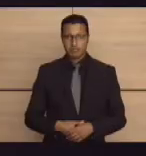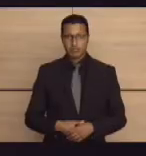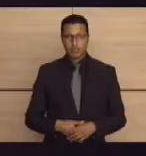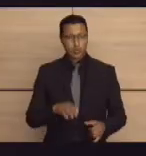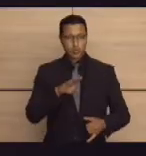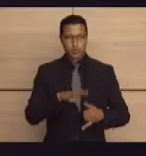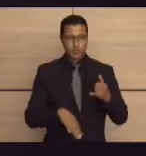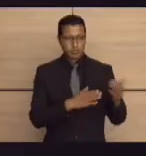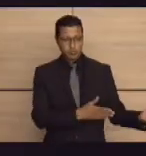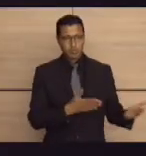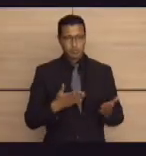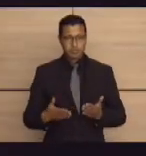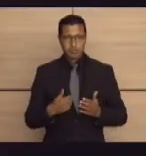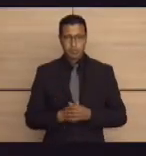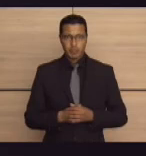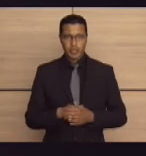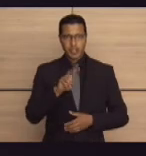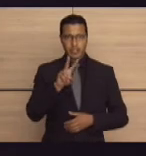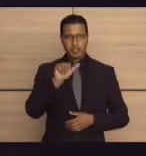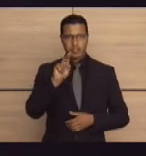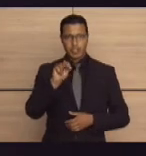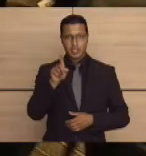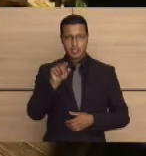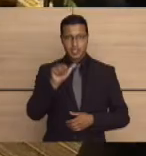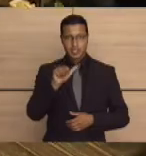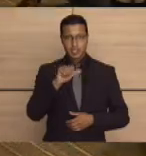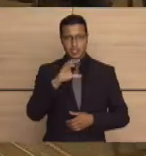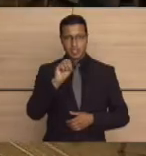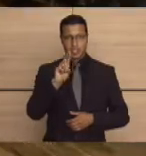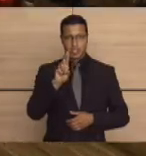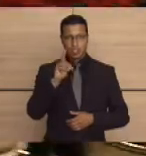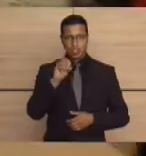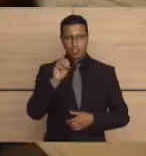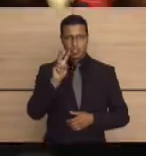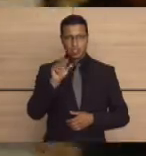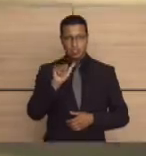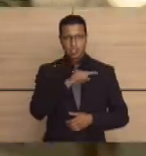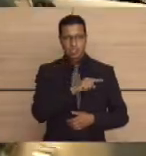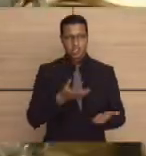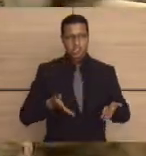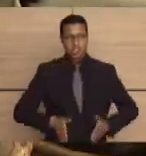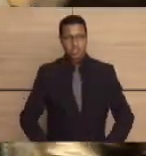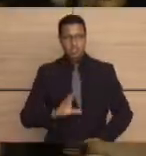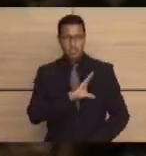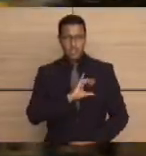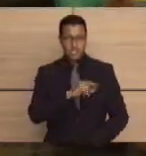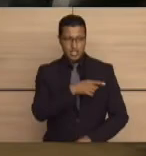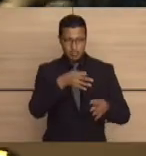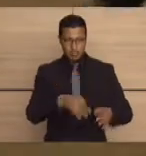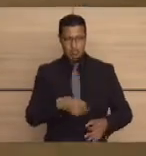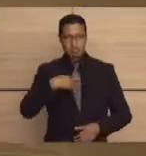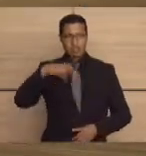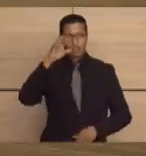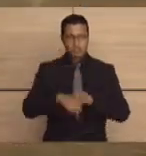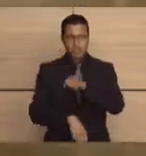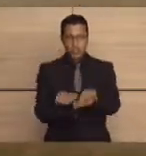Por último, invitamos al escenario a Vanessa Córdoba. Vanessa nació en Cali hace 24 años. Es jugadora de fútbol profesional